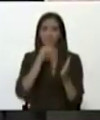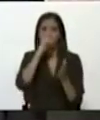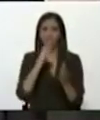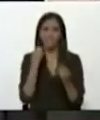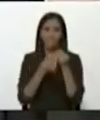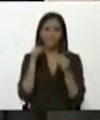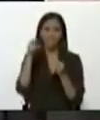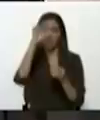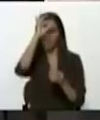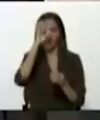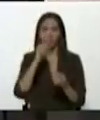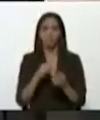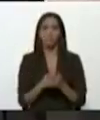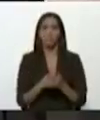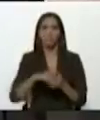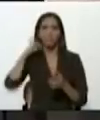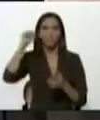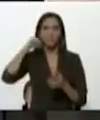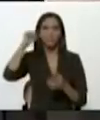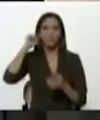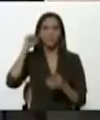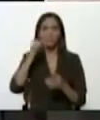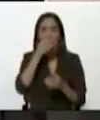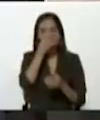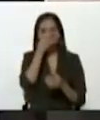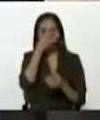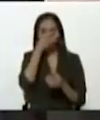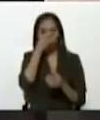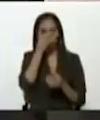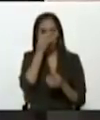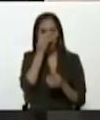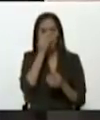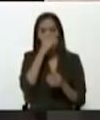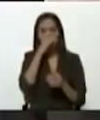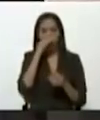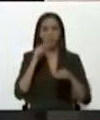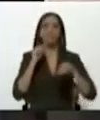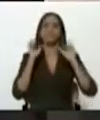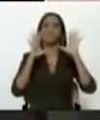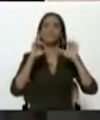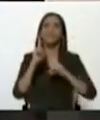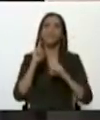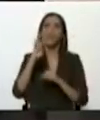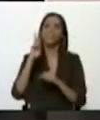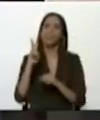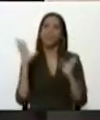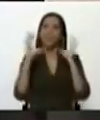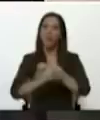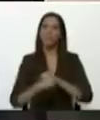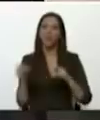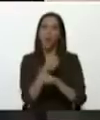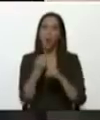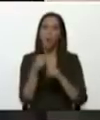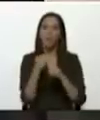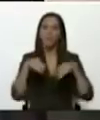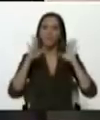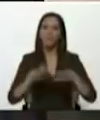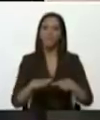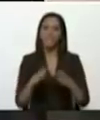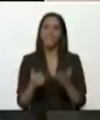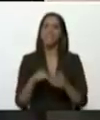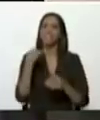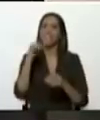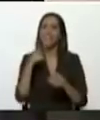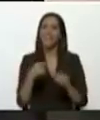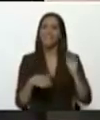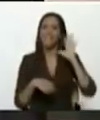No sabemos. Vamos a ver el video, este video y ya regresamos. Son las 11:42 de la noche. Golpe frustrado de ZK. Ya está de quinta en las